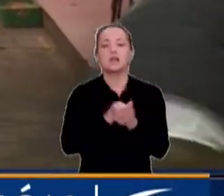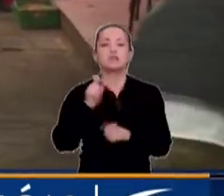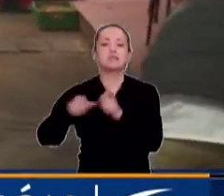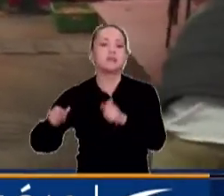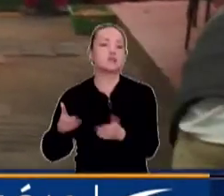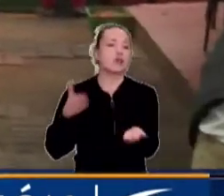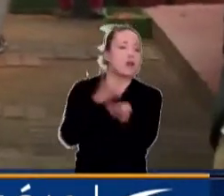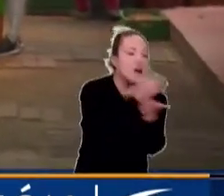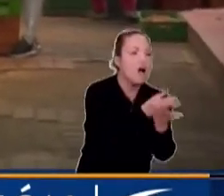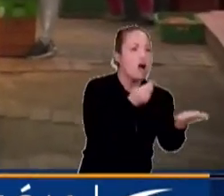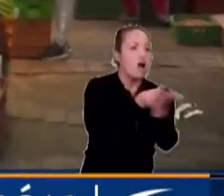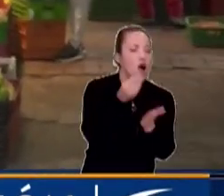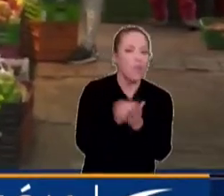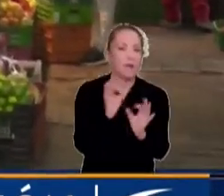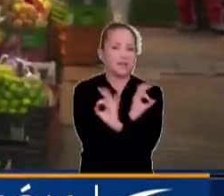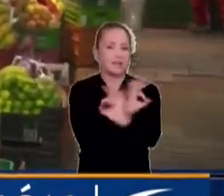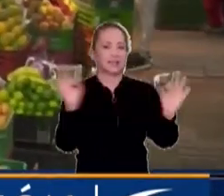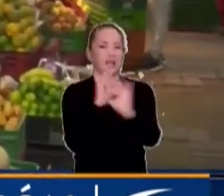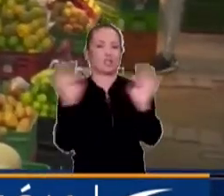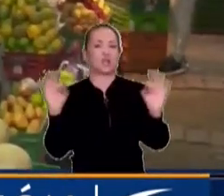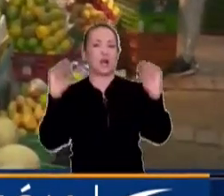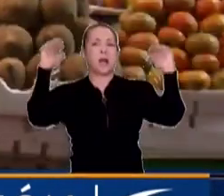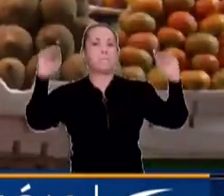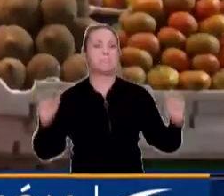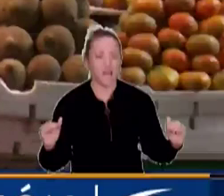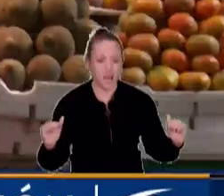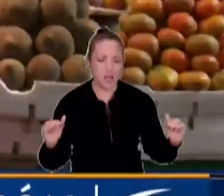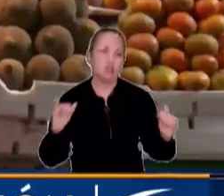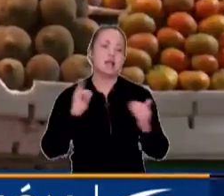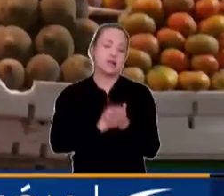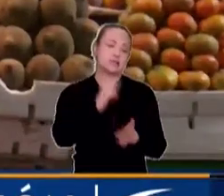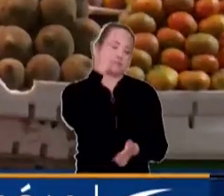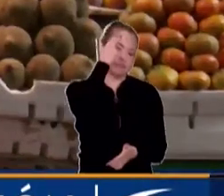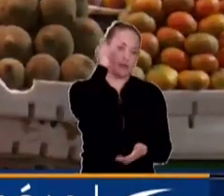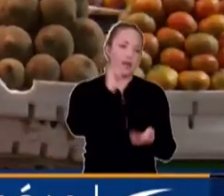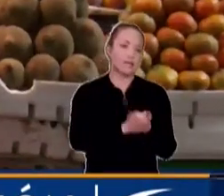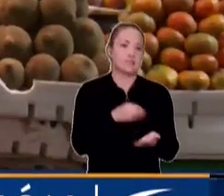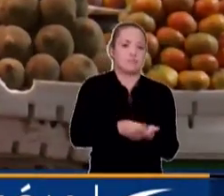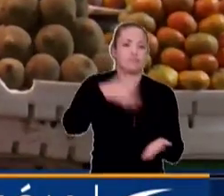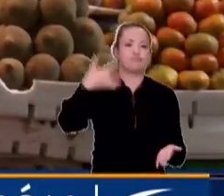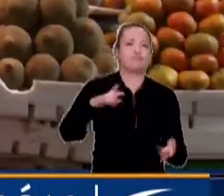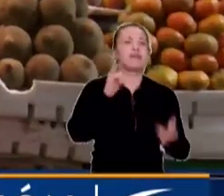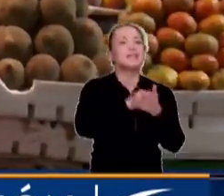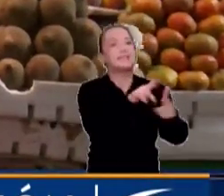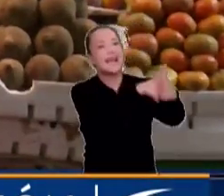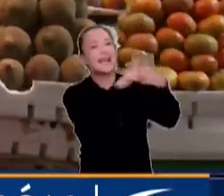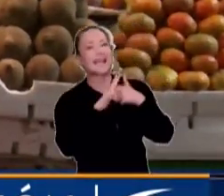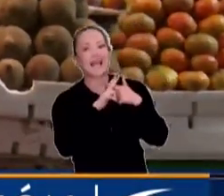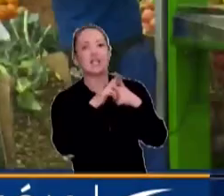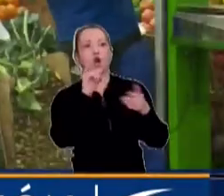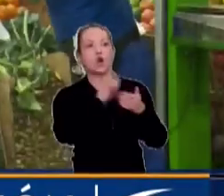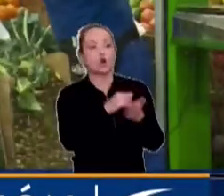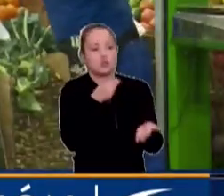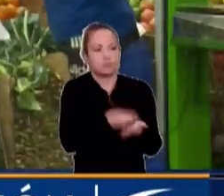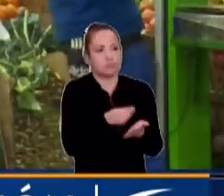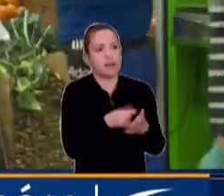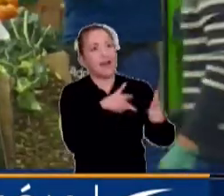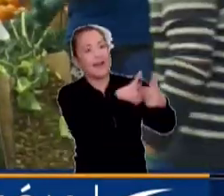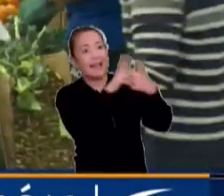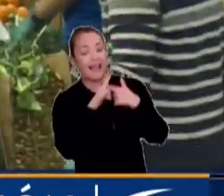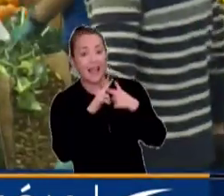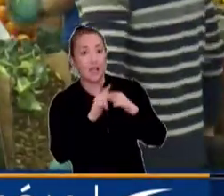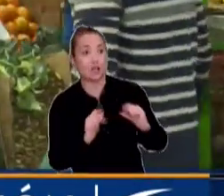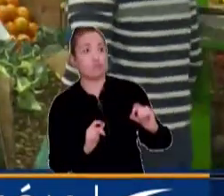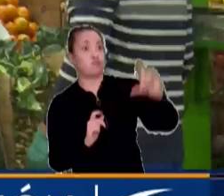los colombianos y desde luego mantiene alto el costo del crédito. Al mantener alto el costo del crédito,